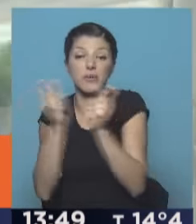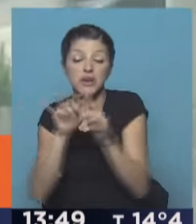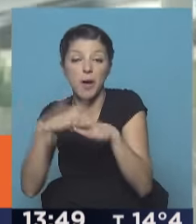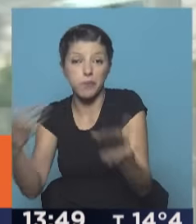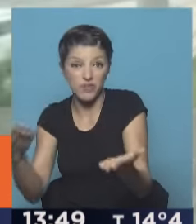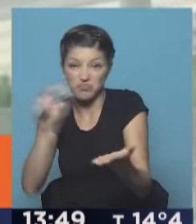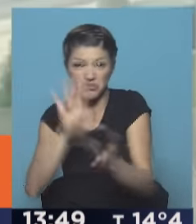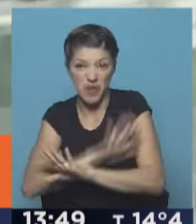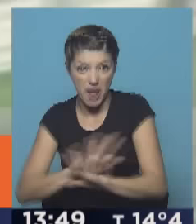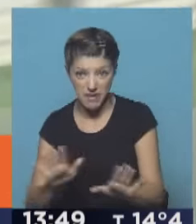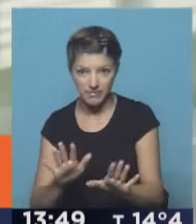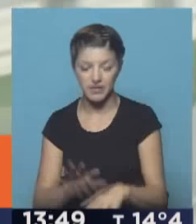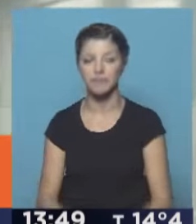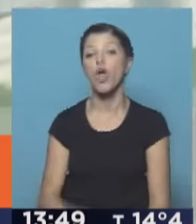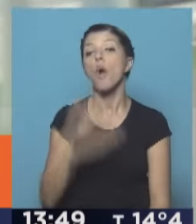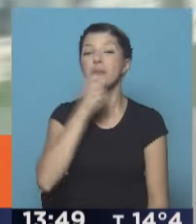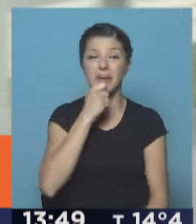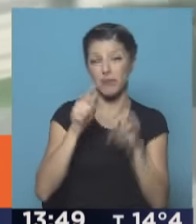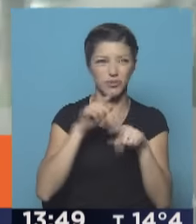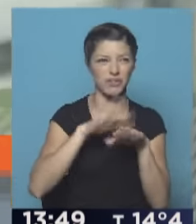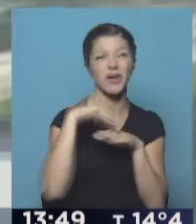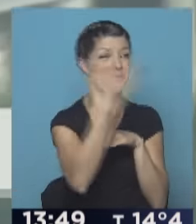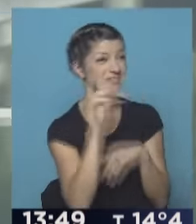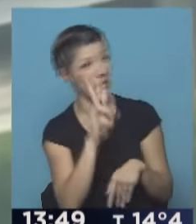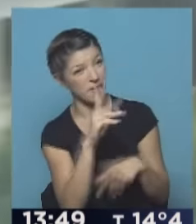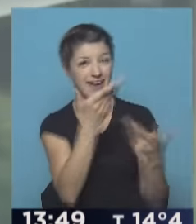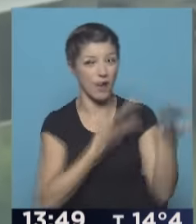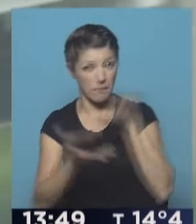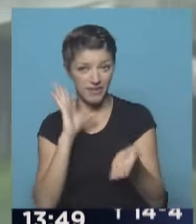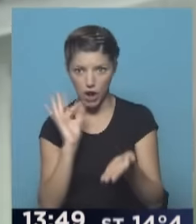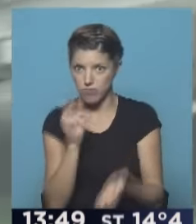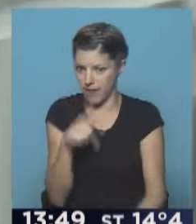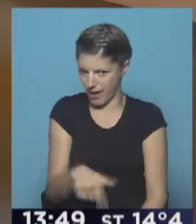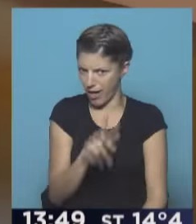usted no es que se encuentre con el vecino y, venga, acá a tomar, no, acá no existe eso.